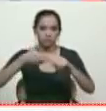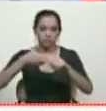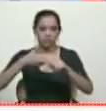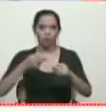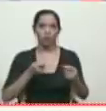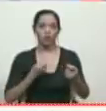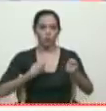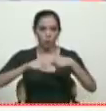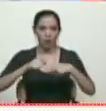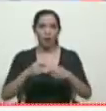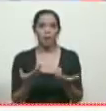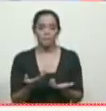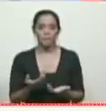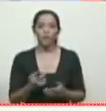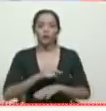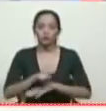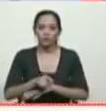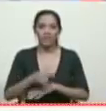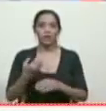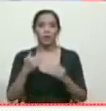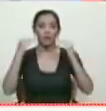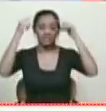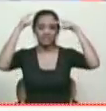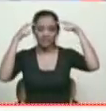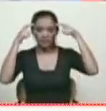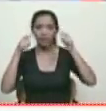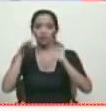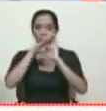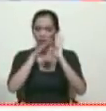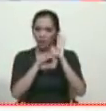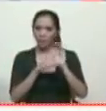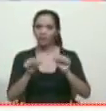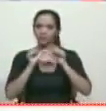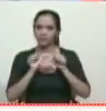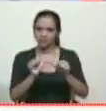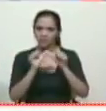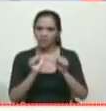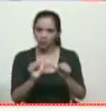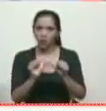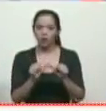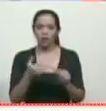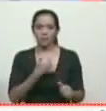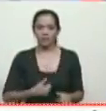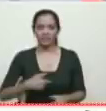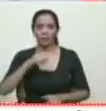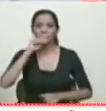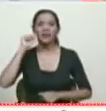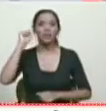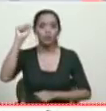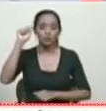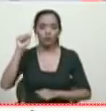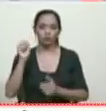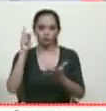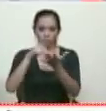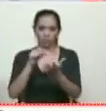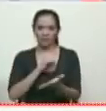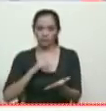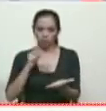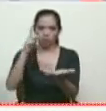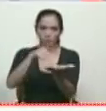por instrucciones del comandante Chávez y por un programa que continuó el presidente Maduro cuando fue allá personalmente,